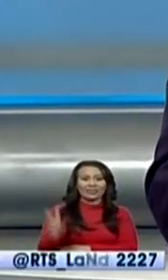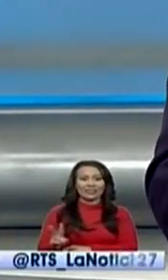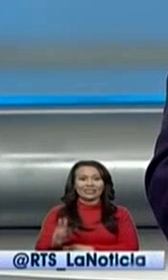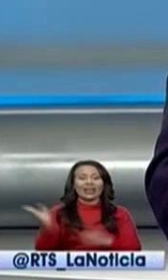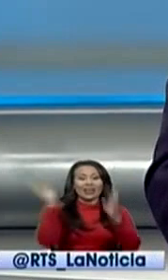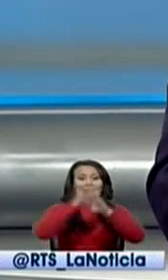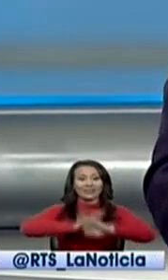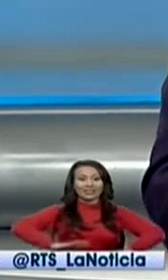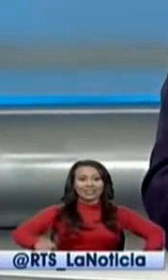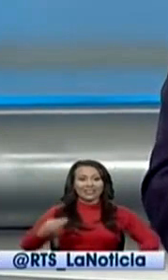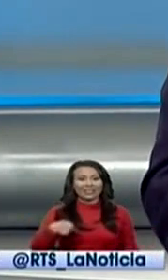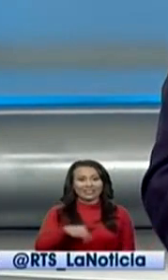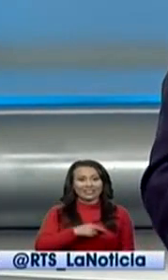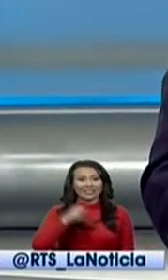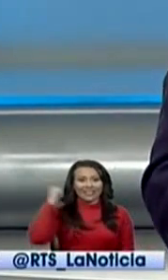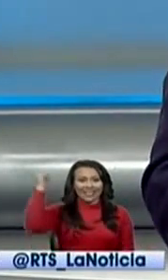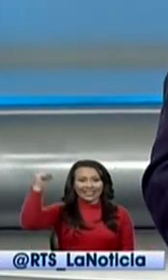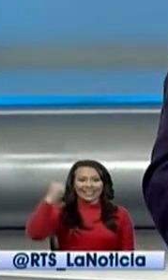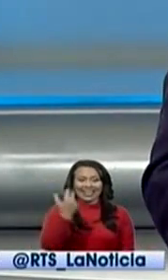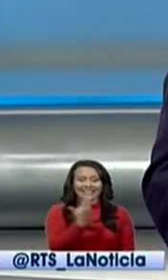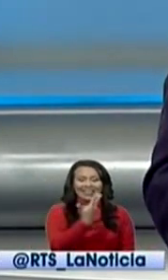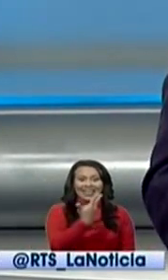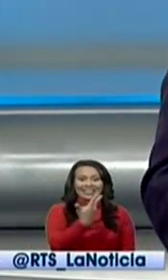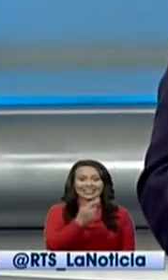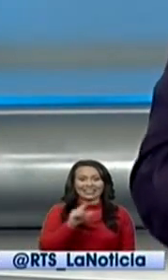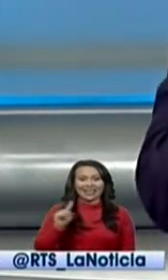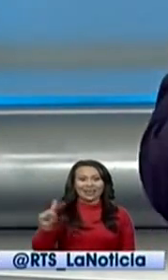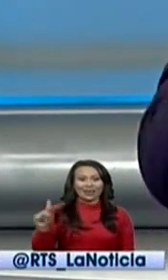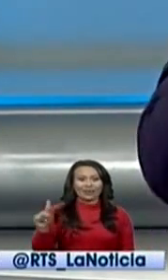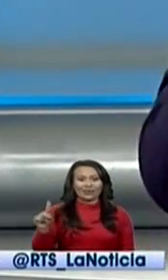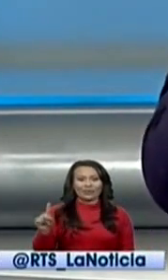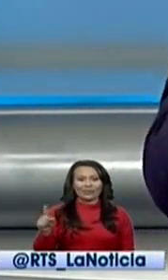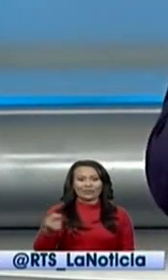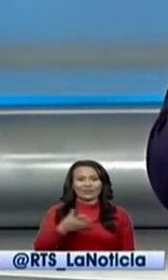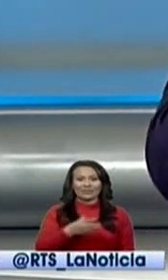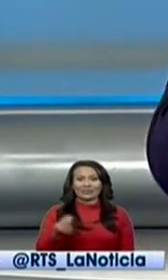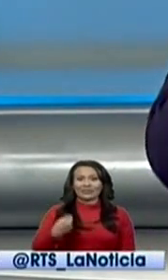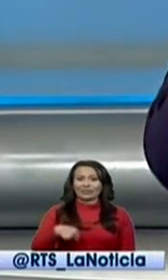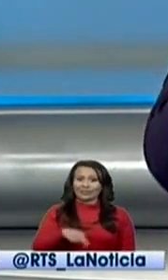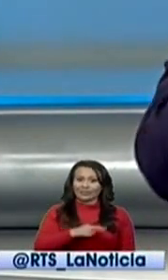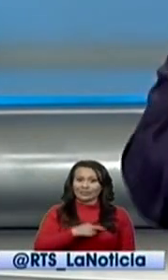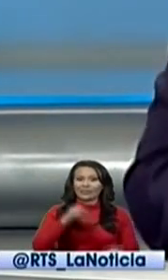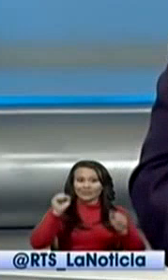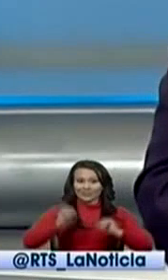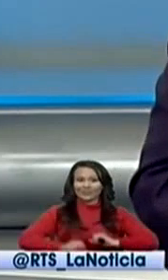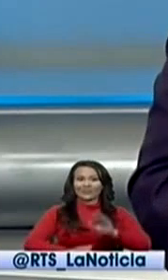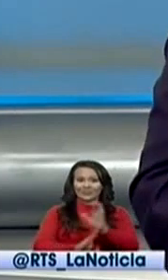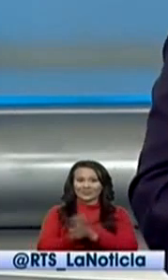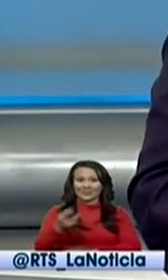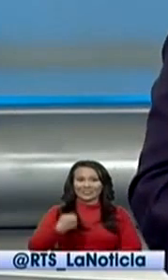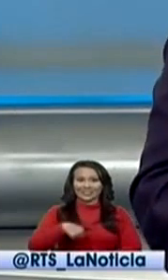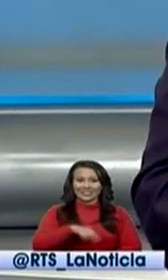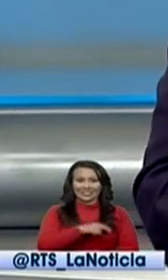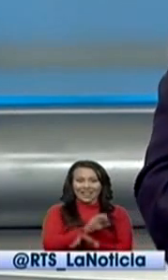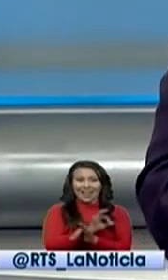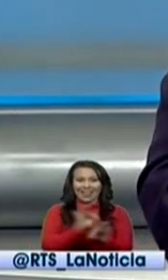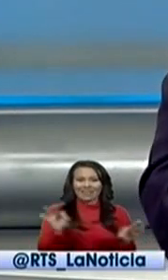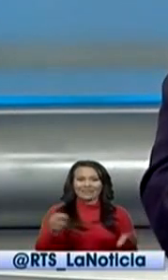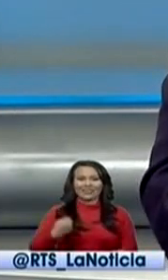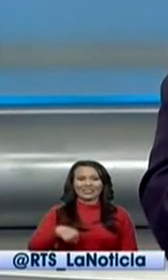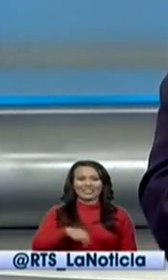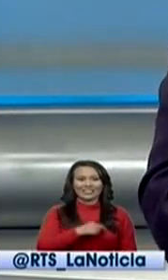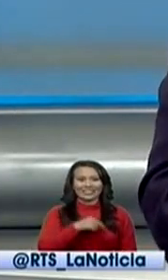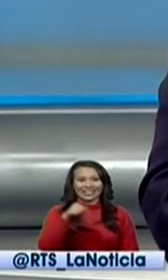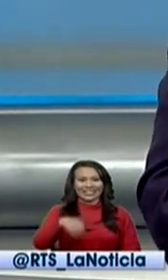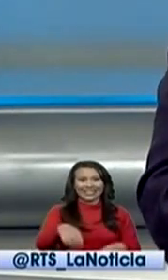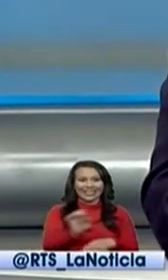favoreció 3-1 y se mantiene el invicto, que es muy importante. La nueva victoria tricolor permite seguir